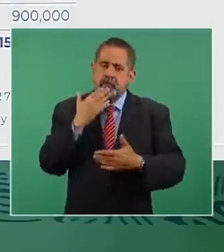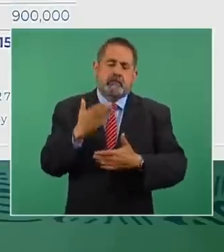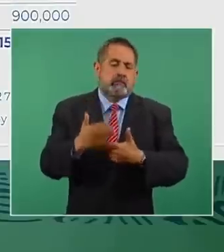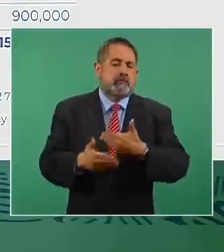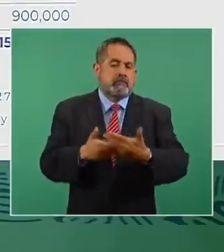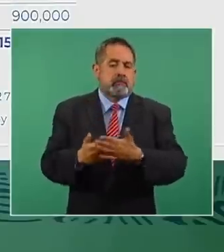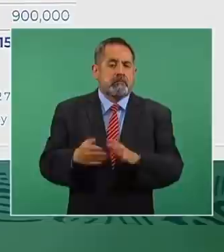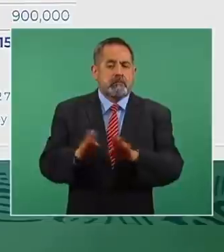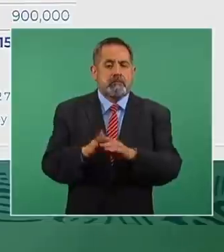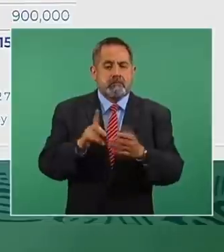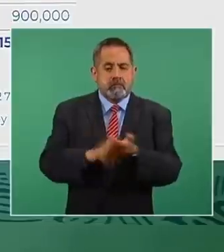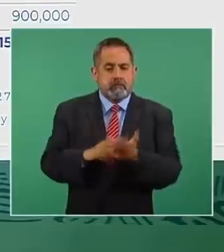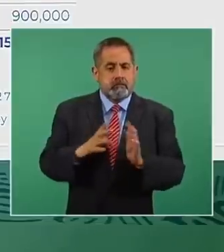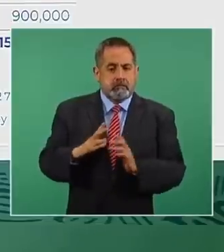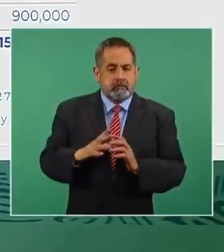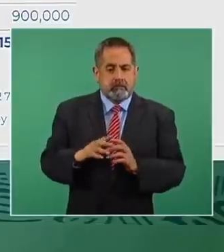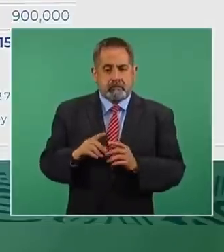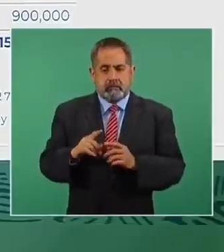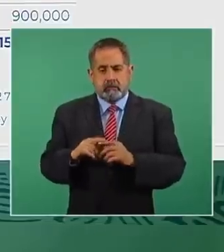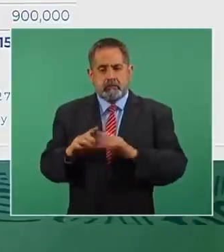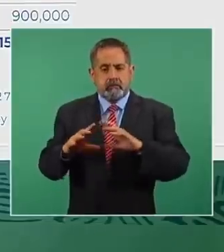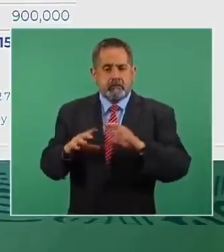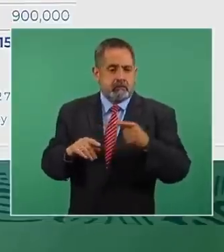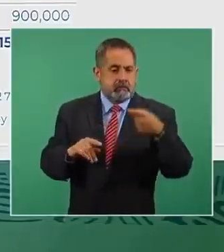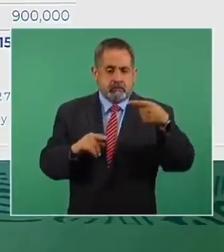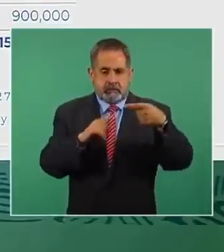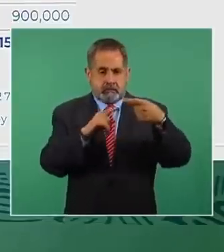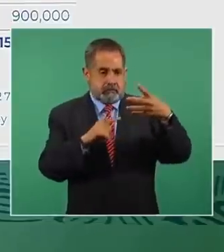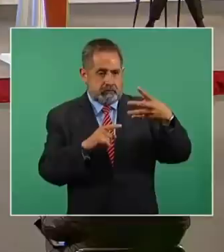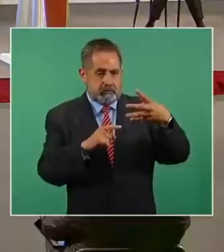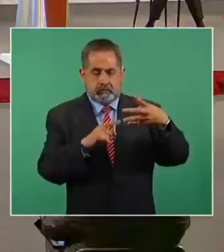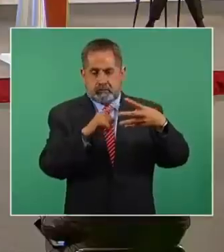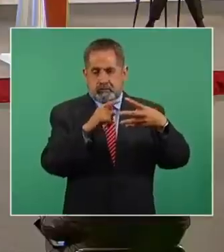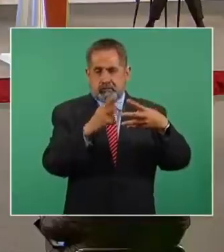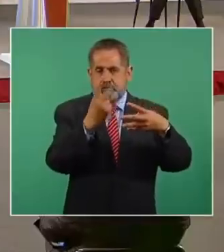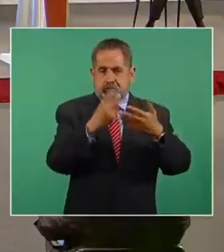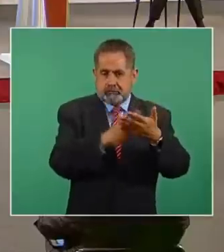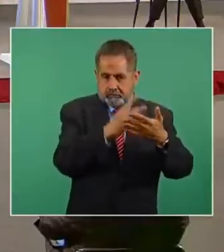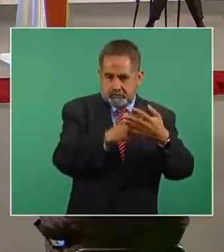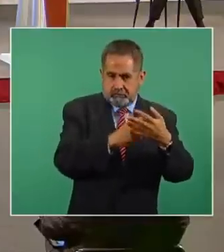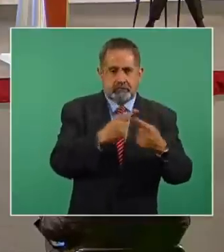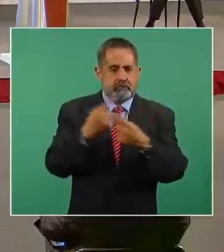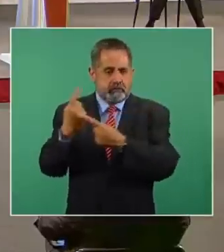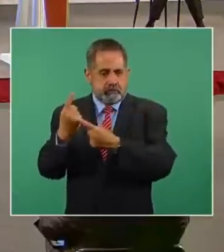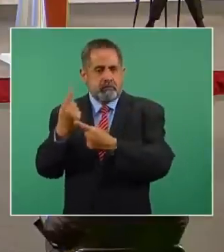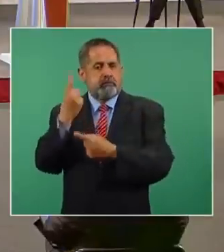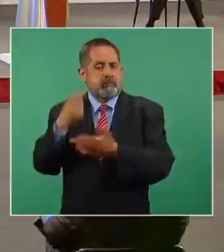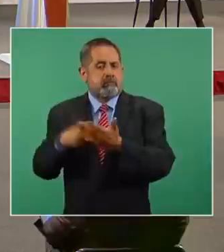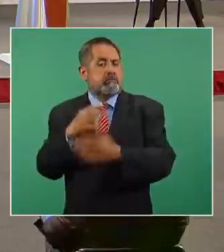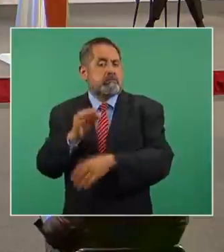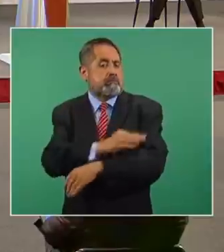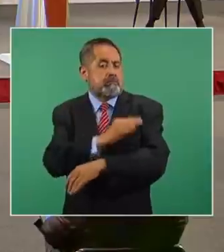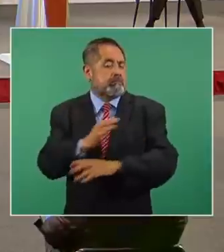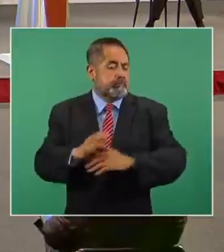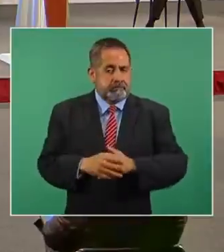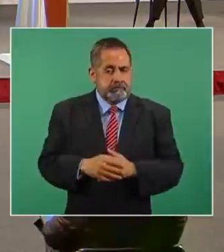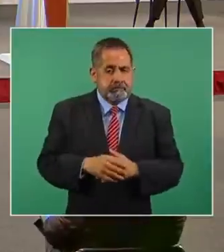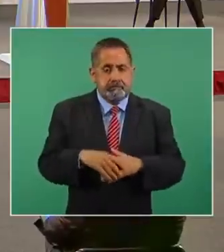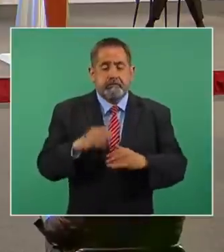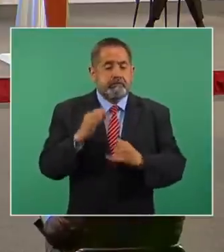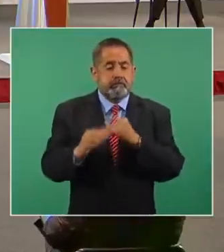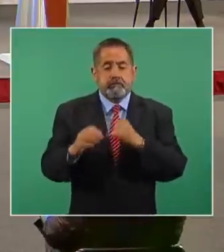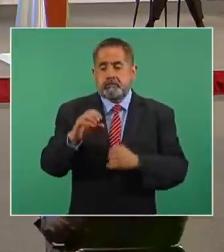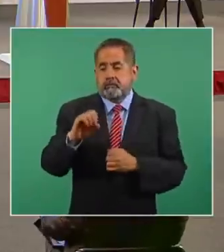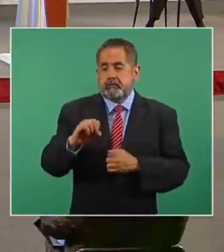decir, tengo los dos esquemas que son de dos dosis y tengo el que es de una sola dosis. Y finalmente Sputnik,